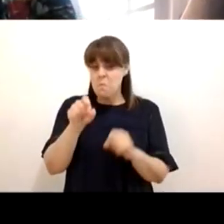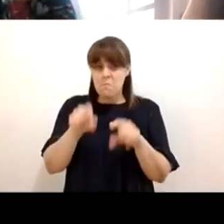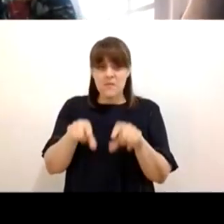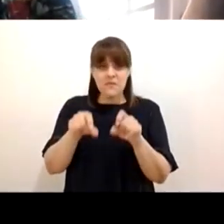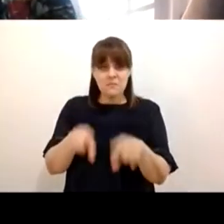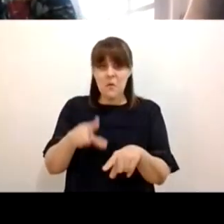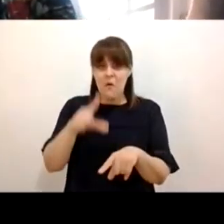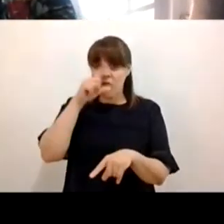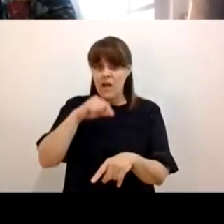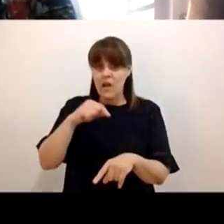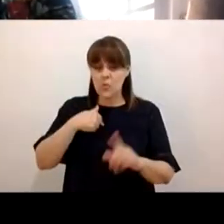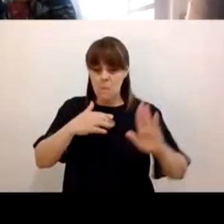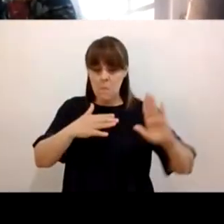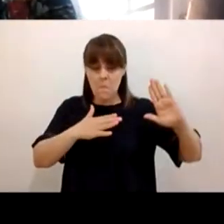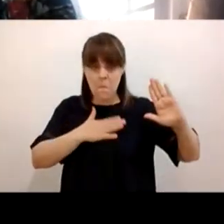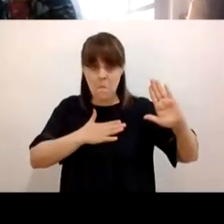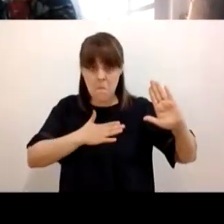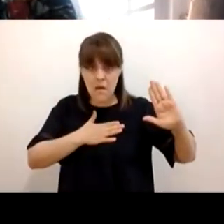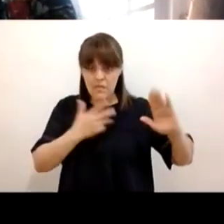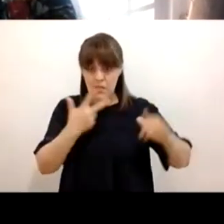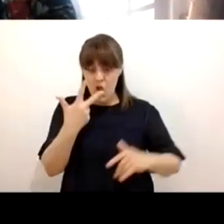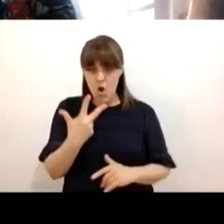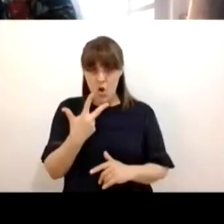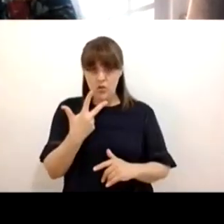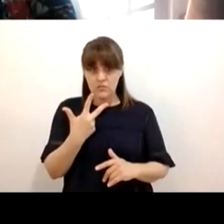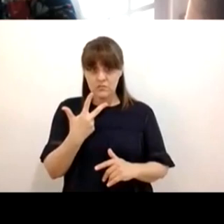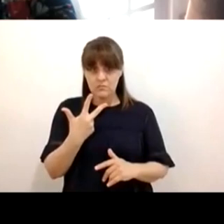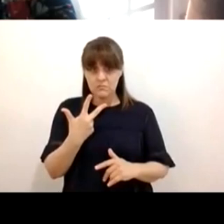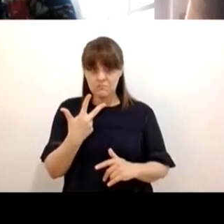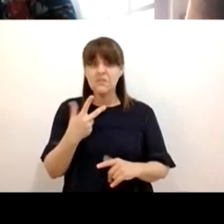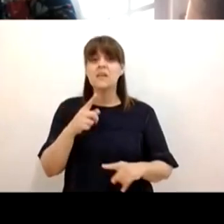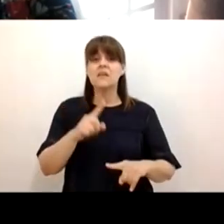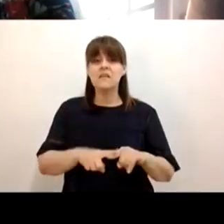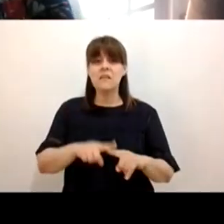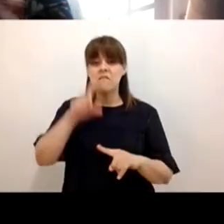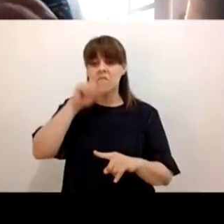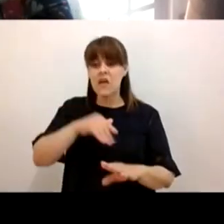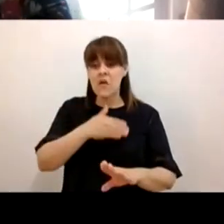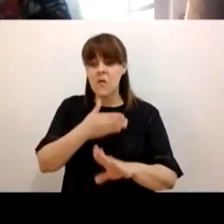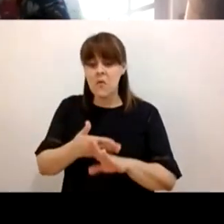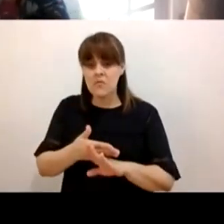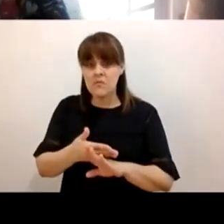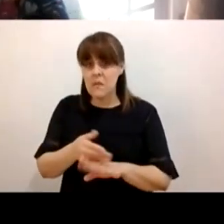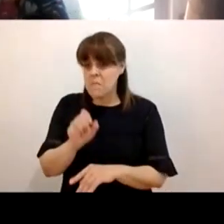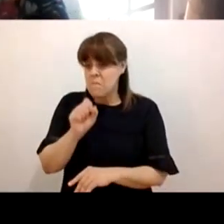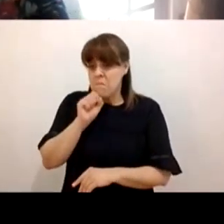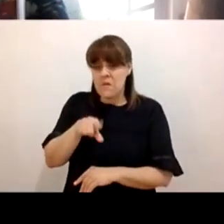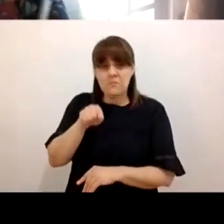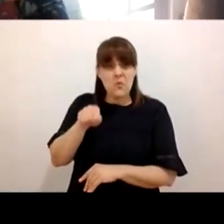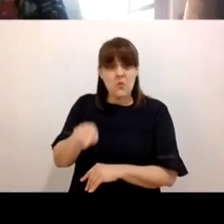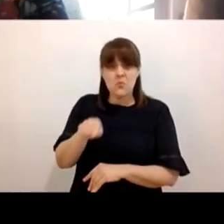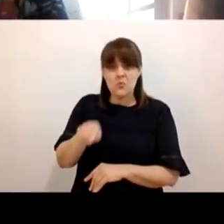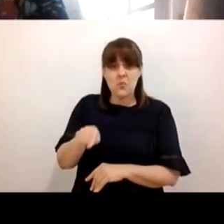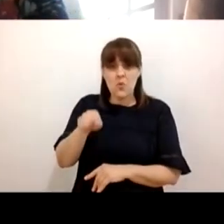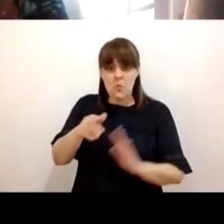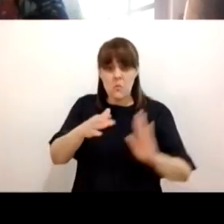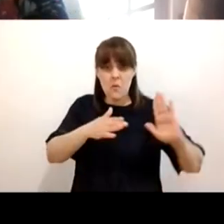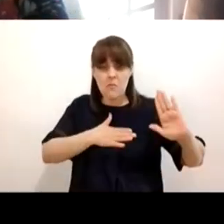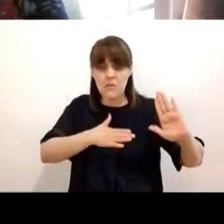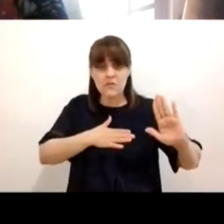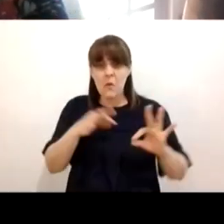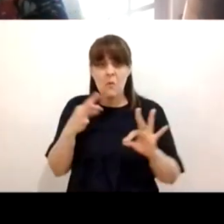dijiste a las 8 y cuarto la ofensa no es conmigo tú no has mantenido lo que me dijiste